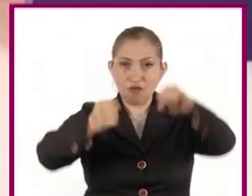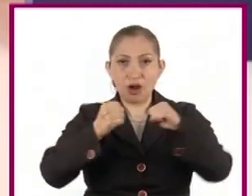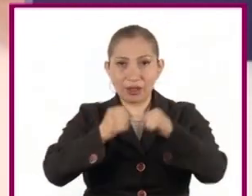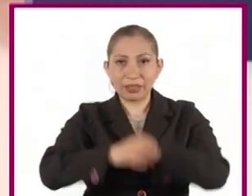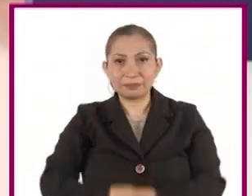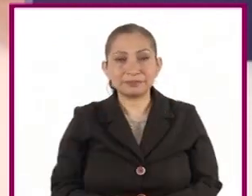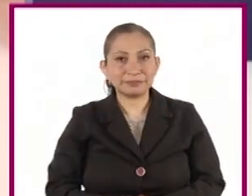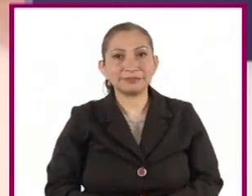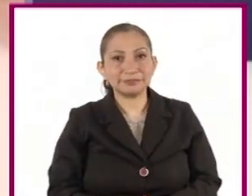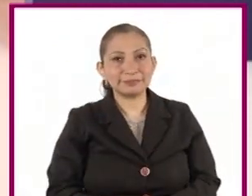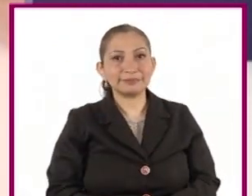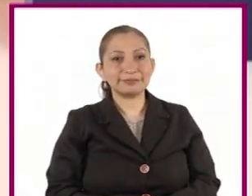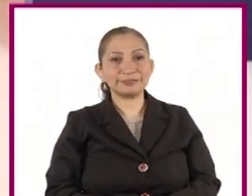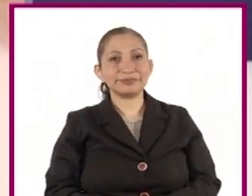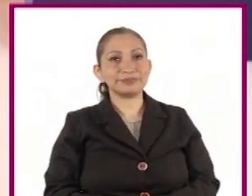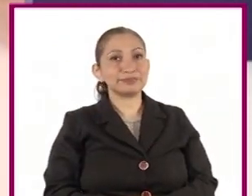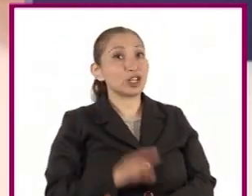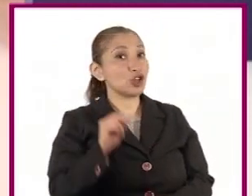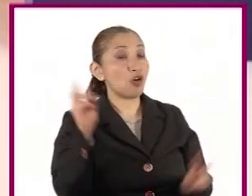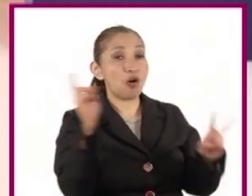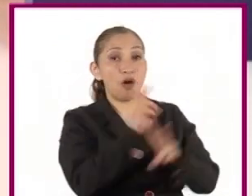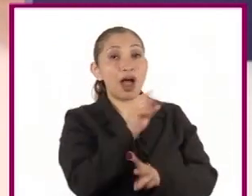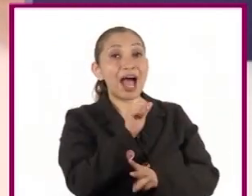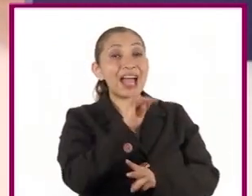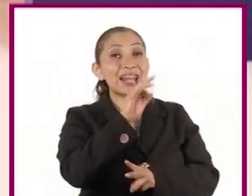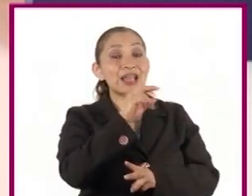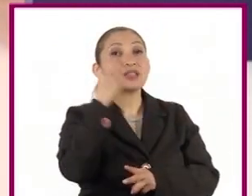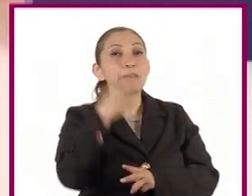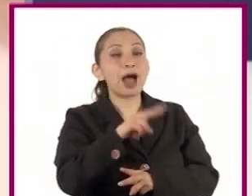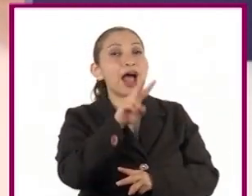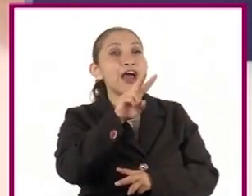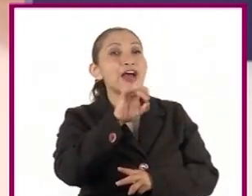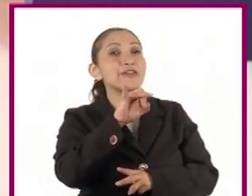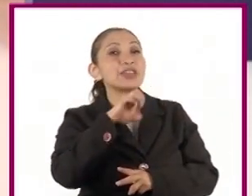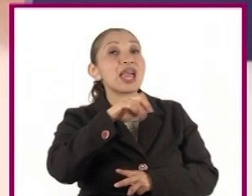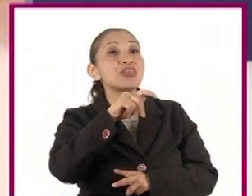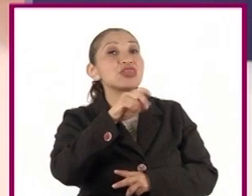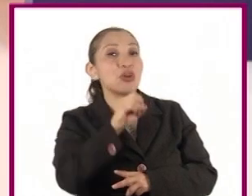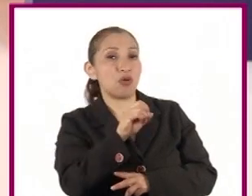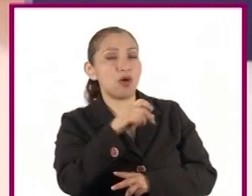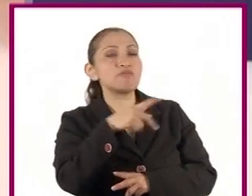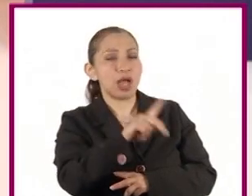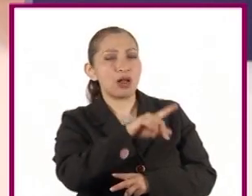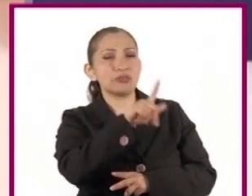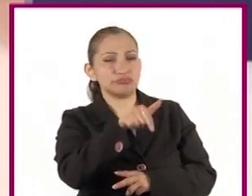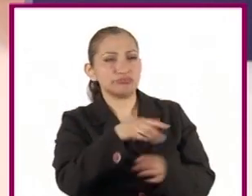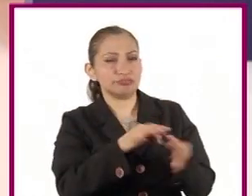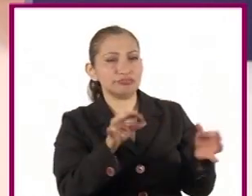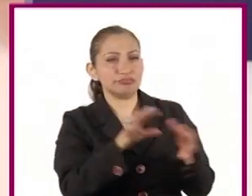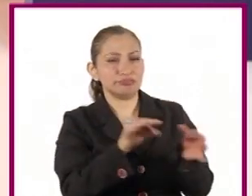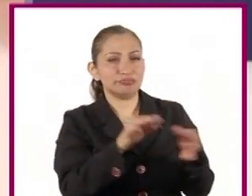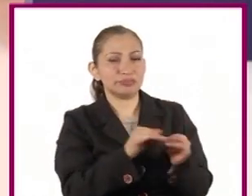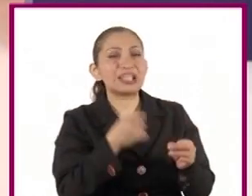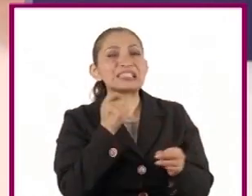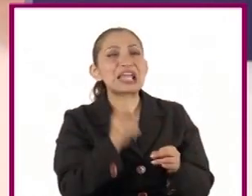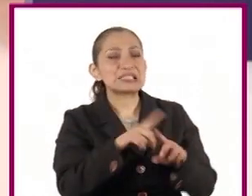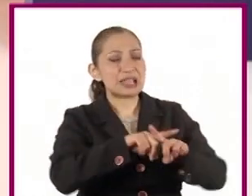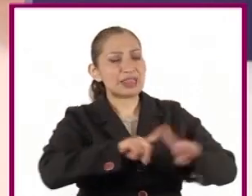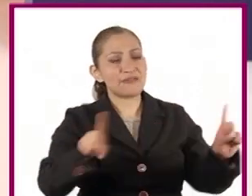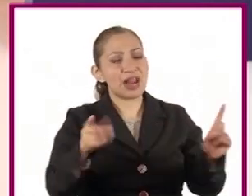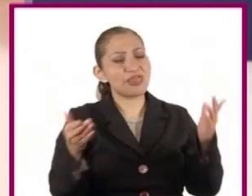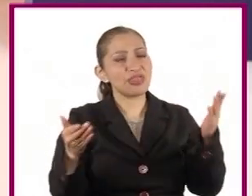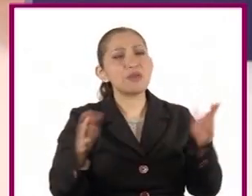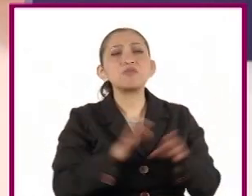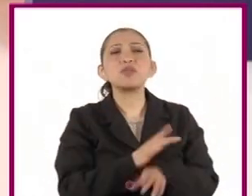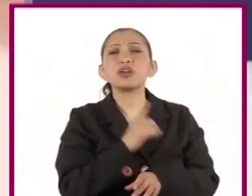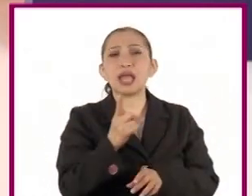fuerte. No es aire, se llama viento. Pero enseguida te vamos a explicar cuál es su diferencia y